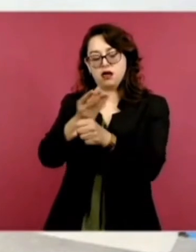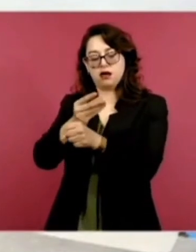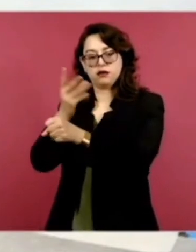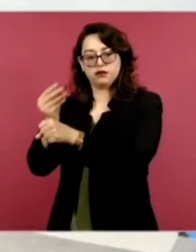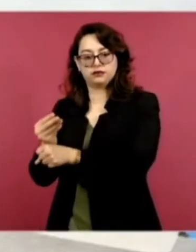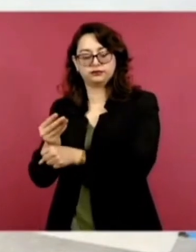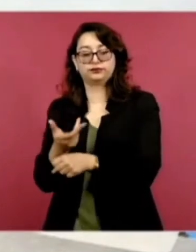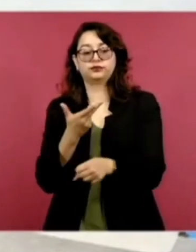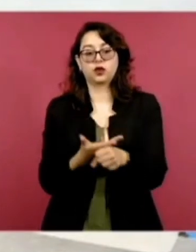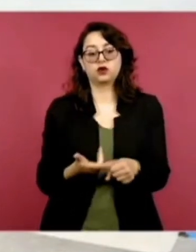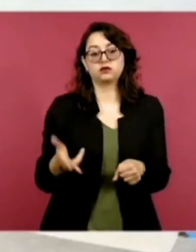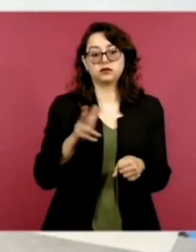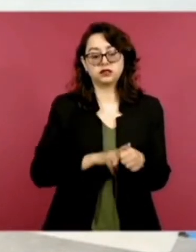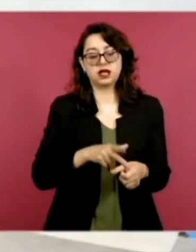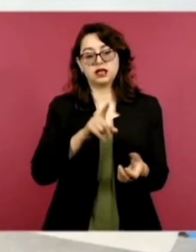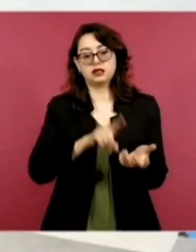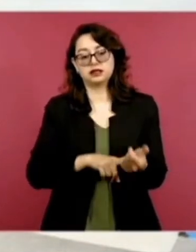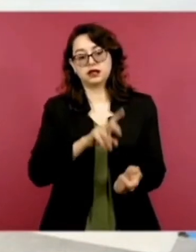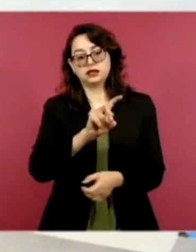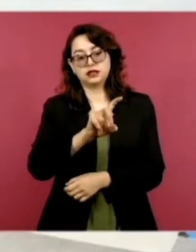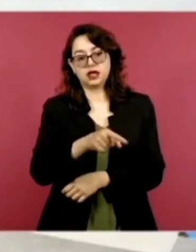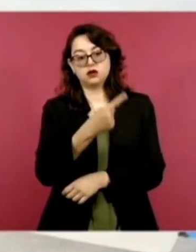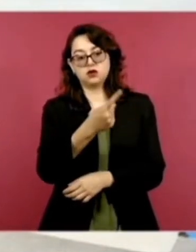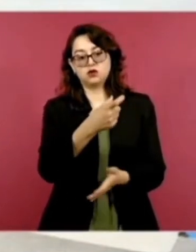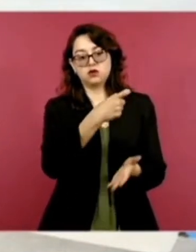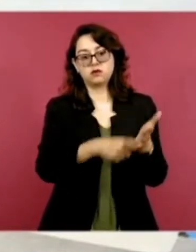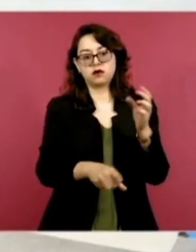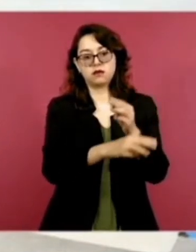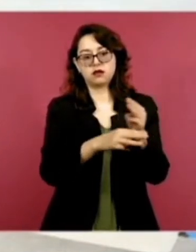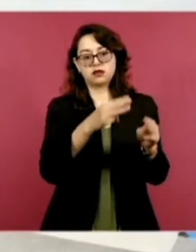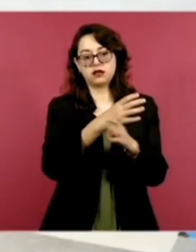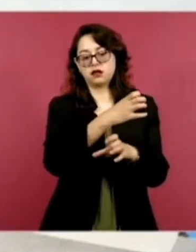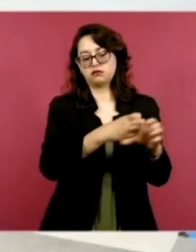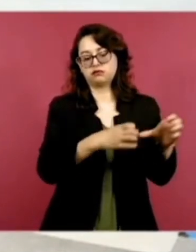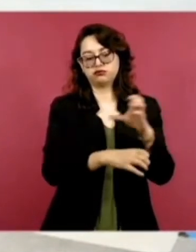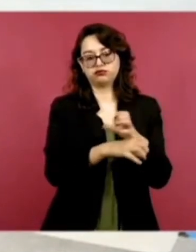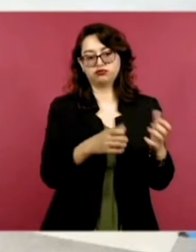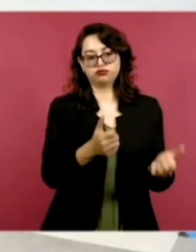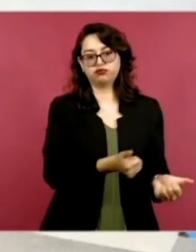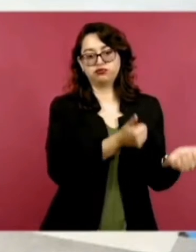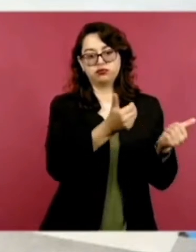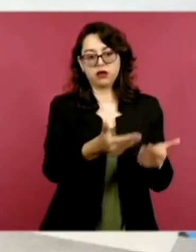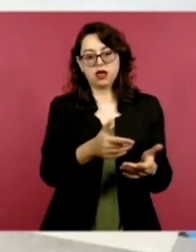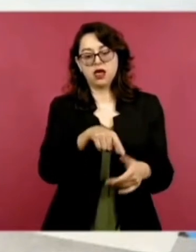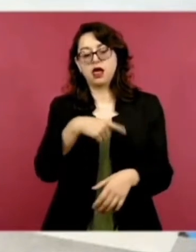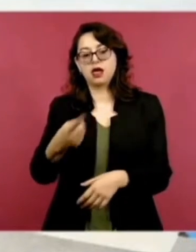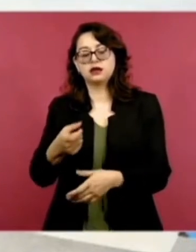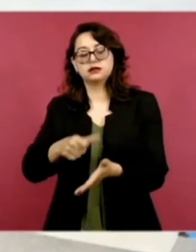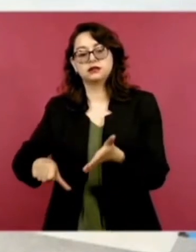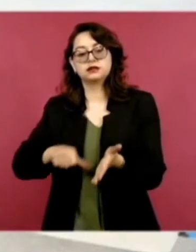los 47 hospitales y para 733 de los